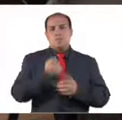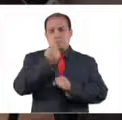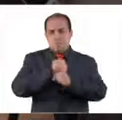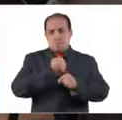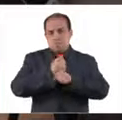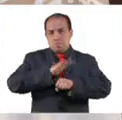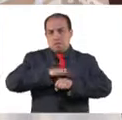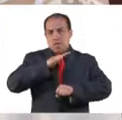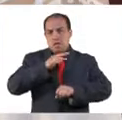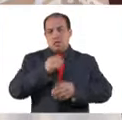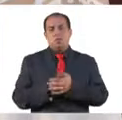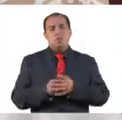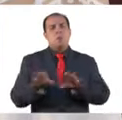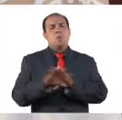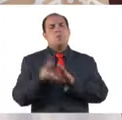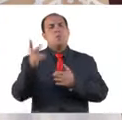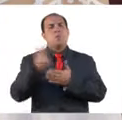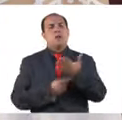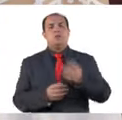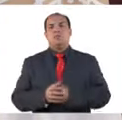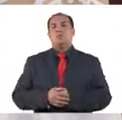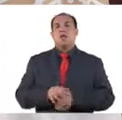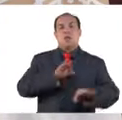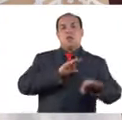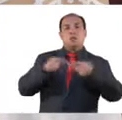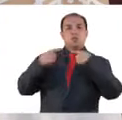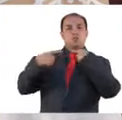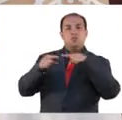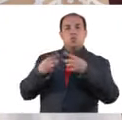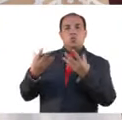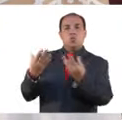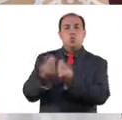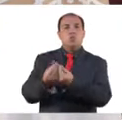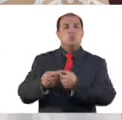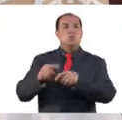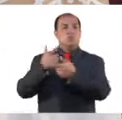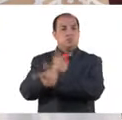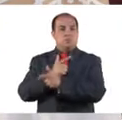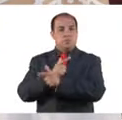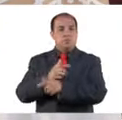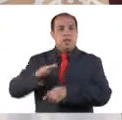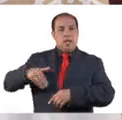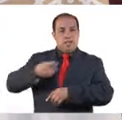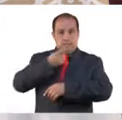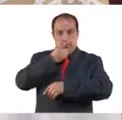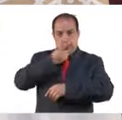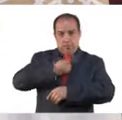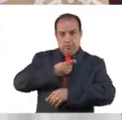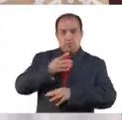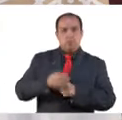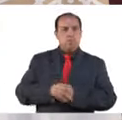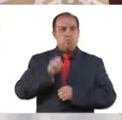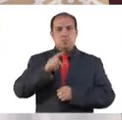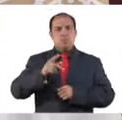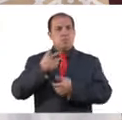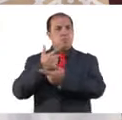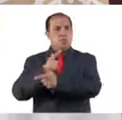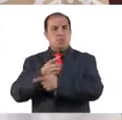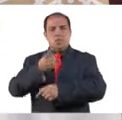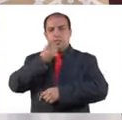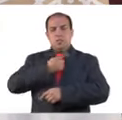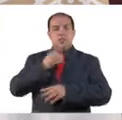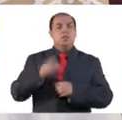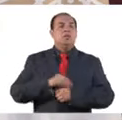ese plan? Hacemos trabajo cotidiano con los taxistas, y efectivamente lo que mencionan, nos lo han mencionado los propios taxistas, nosotros tenemos que fortalecer la difusión